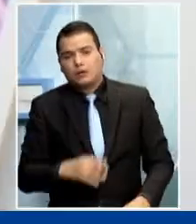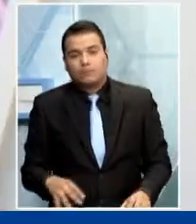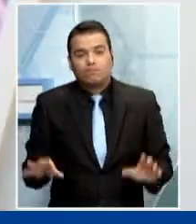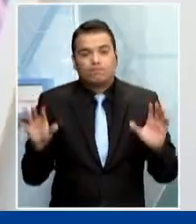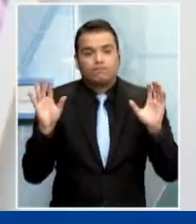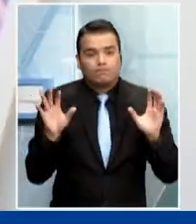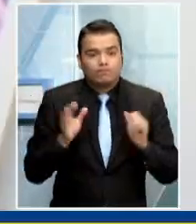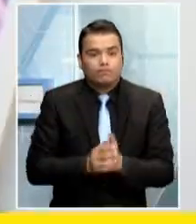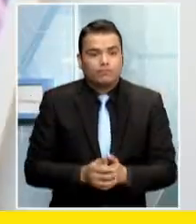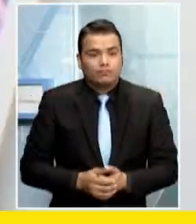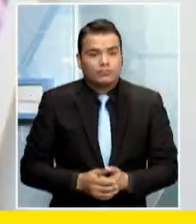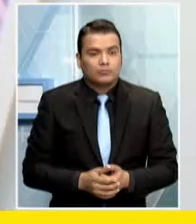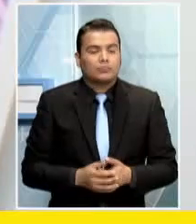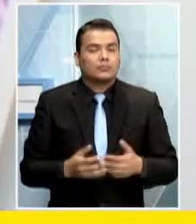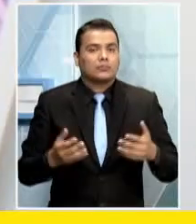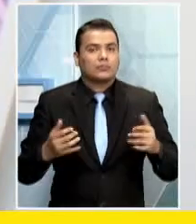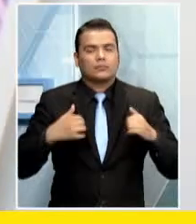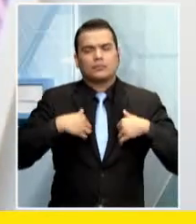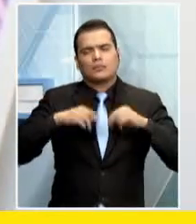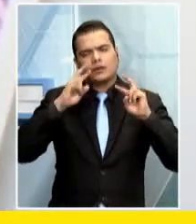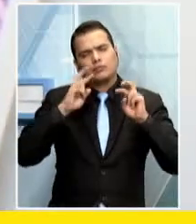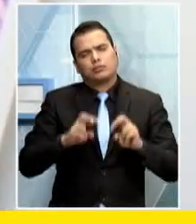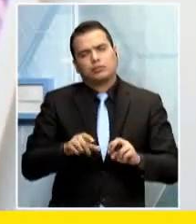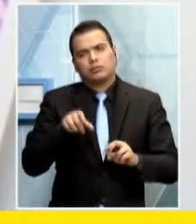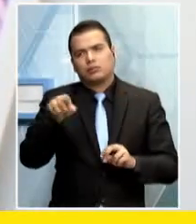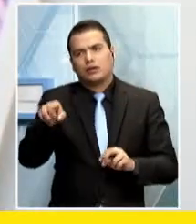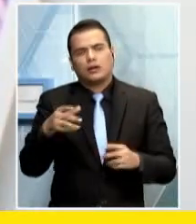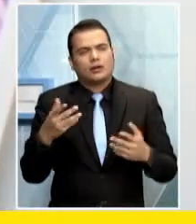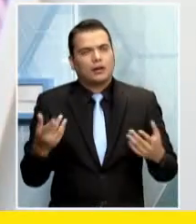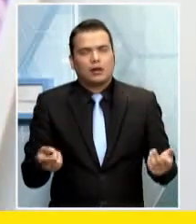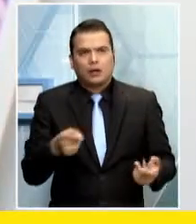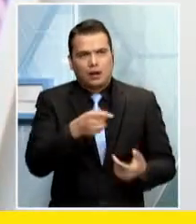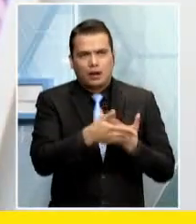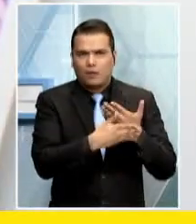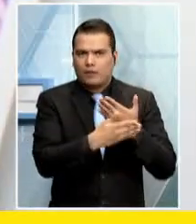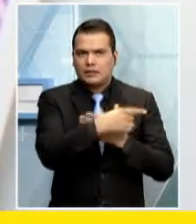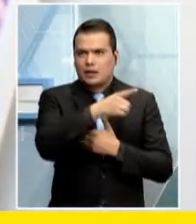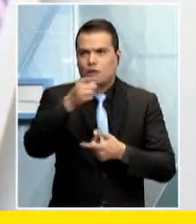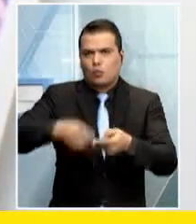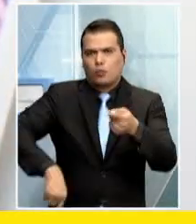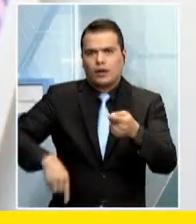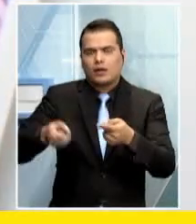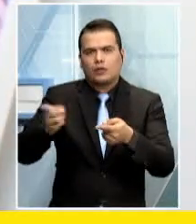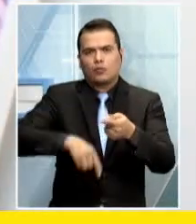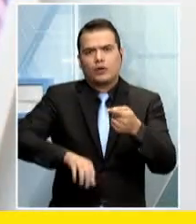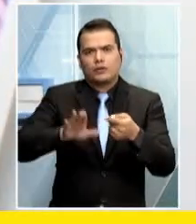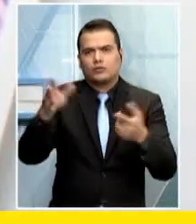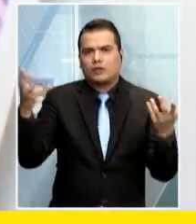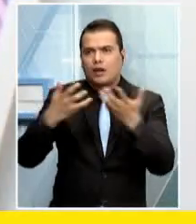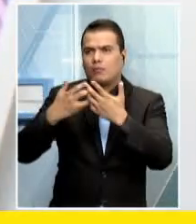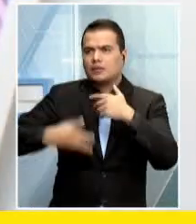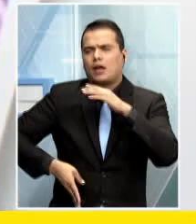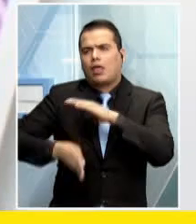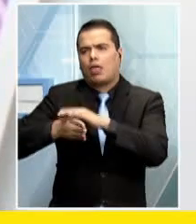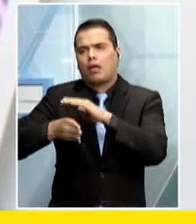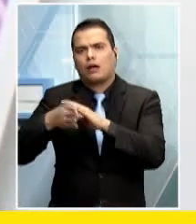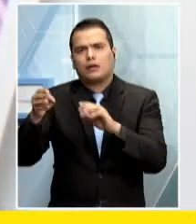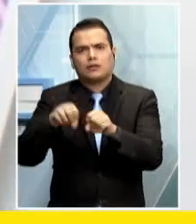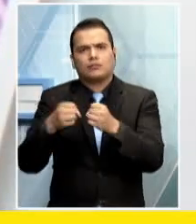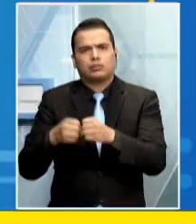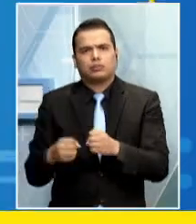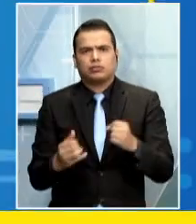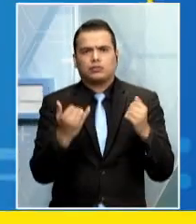al acudir encontramos que han reanudado y las obras que se está afectando en el relato